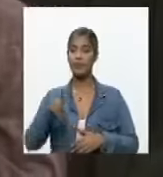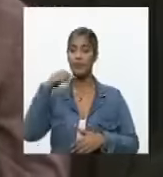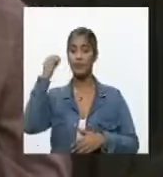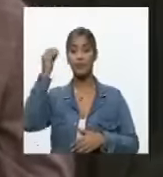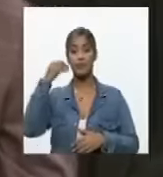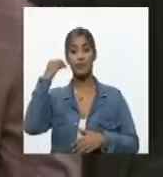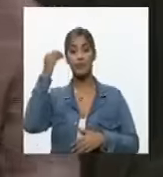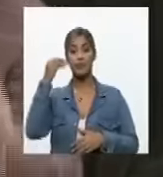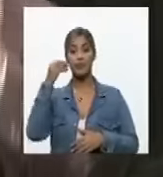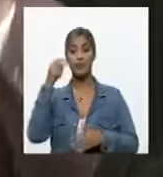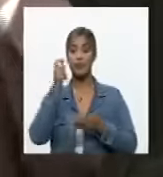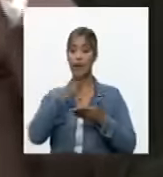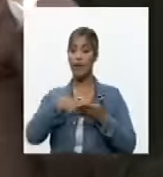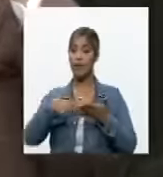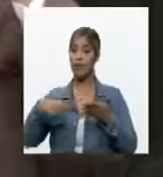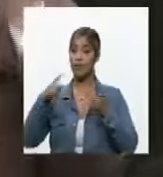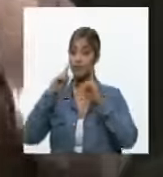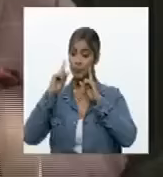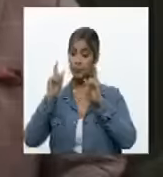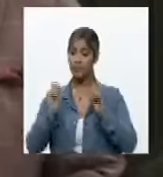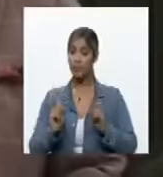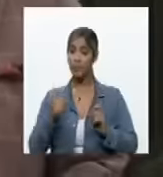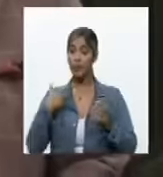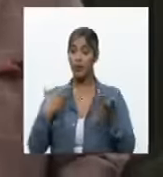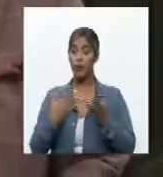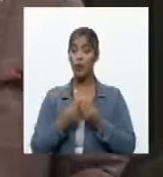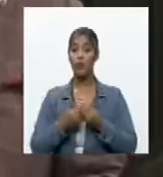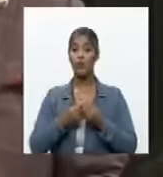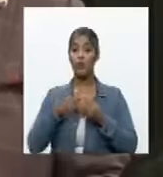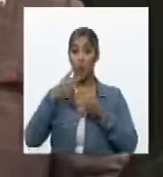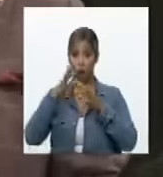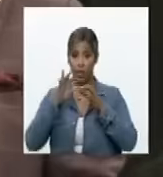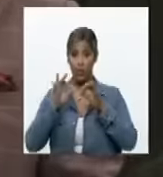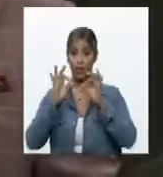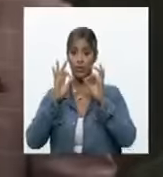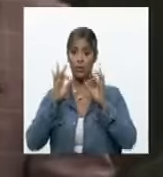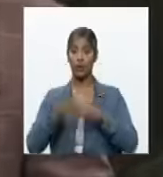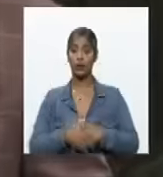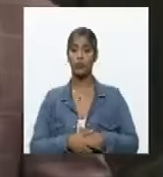pensador, escritor, y junto a Andrés Bello,